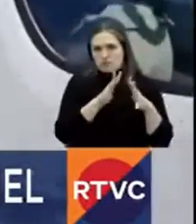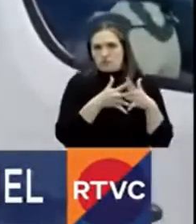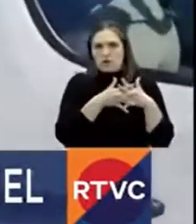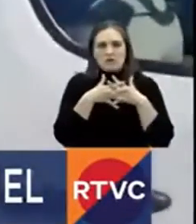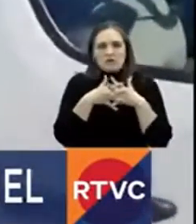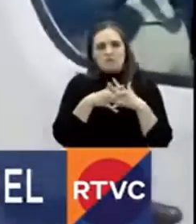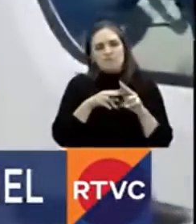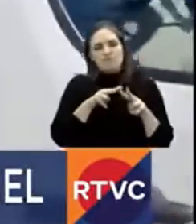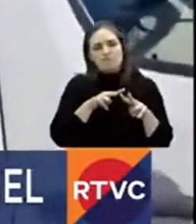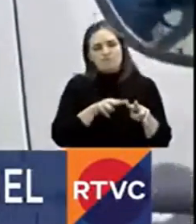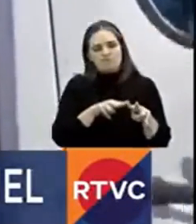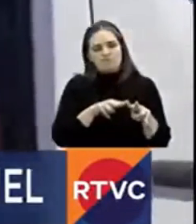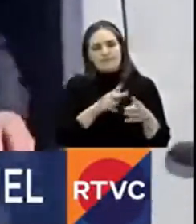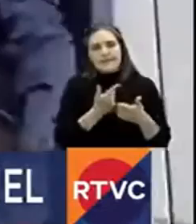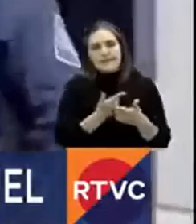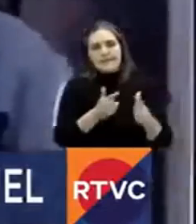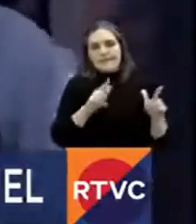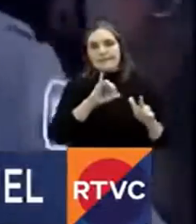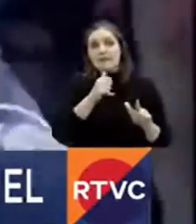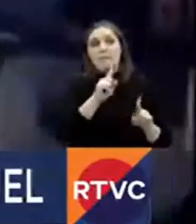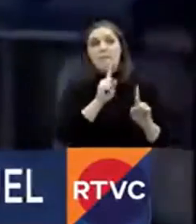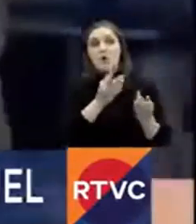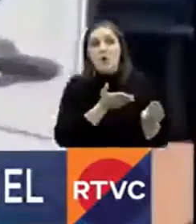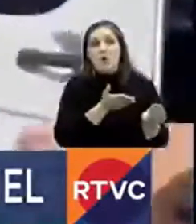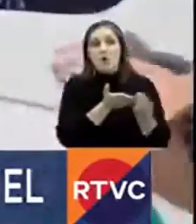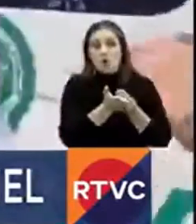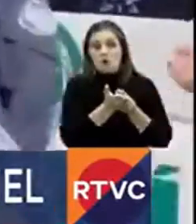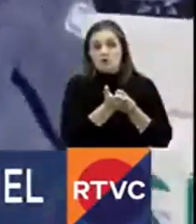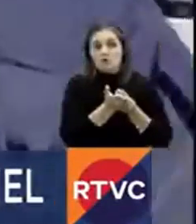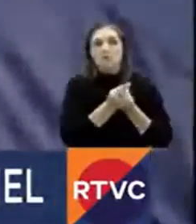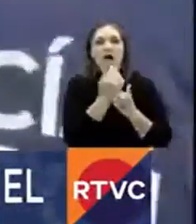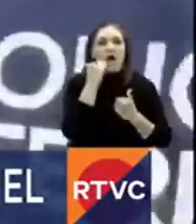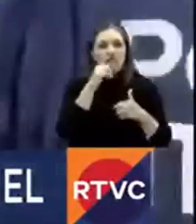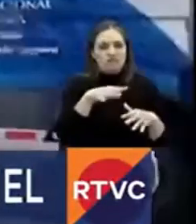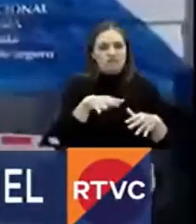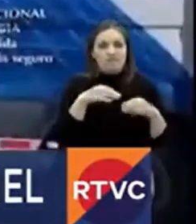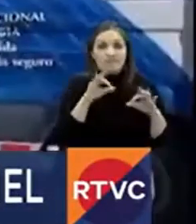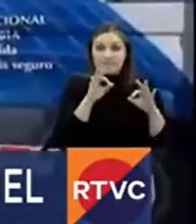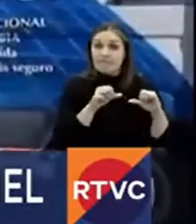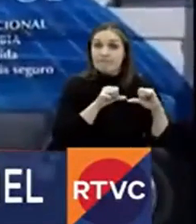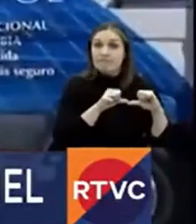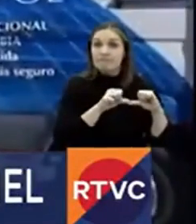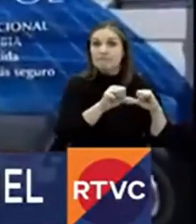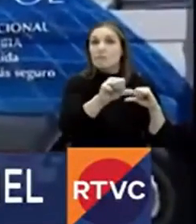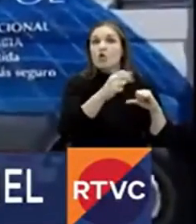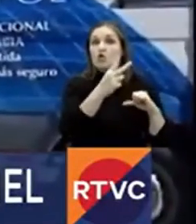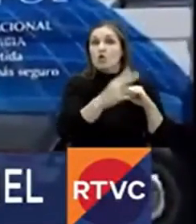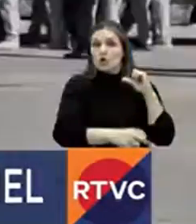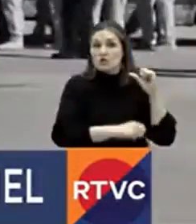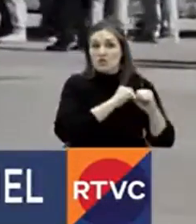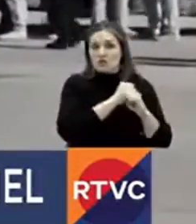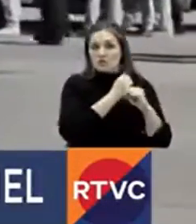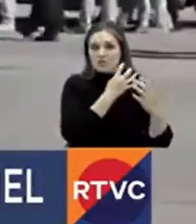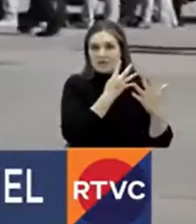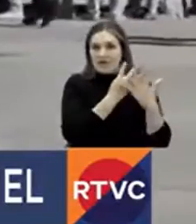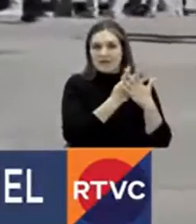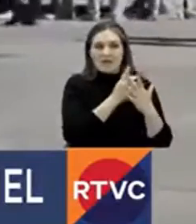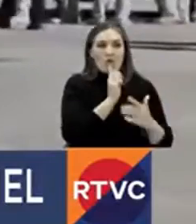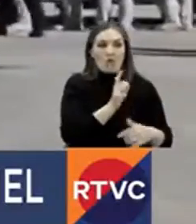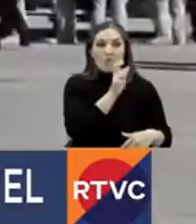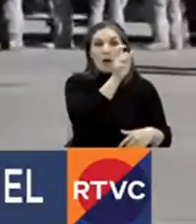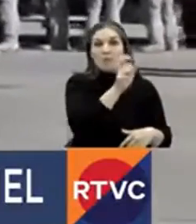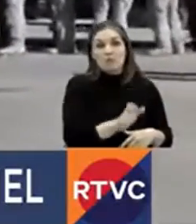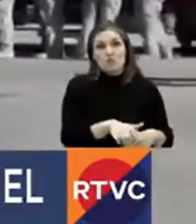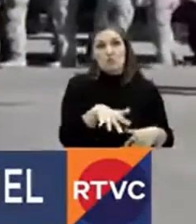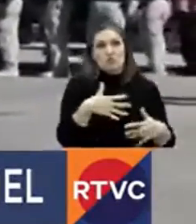libertad condicional a Nini Joana Úsuga, quien había sido condenada en ese país a 2 años de prisión provisional por los delitos cometidos como un actor